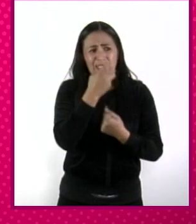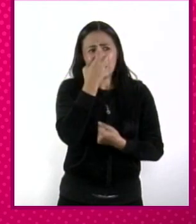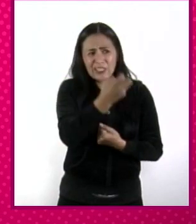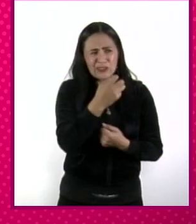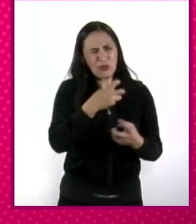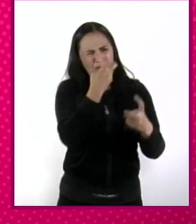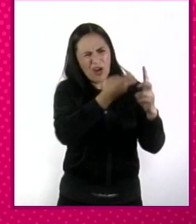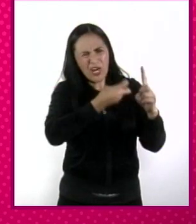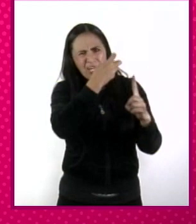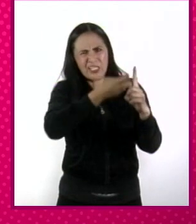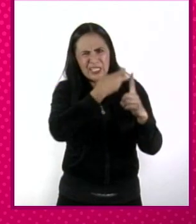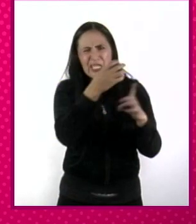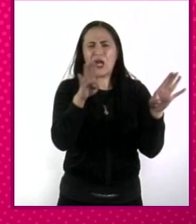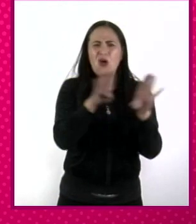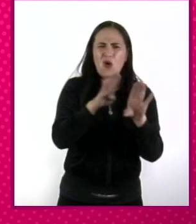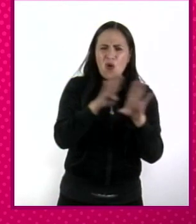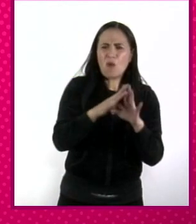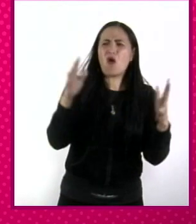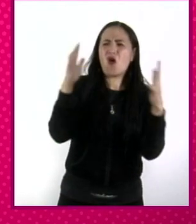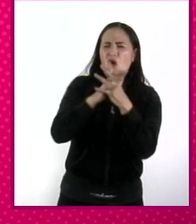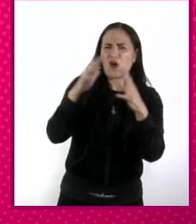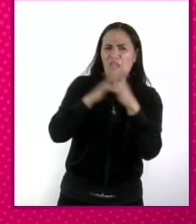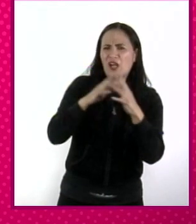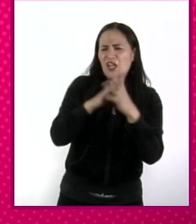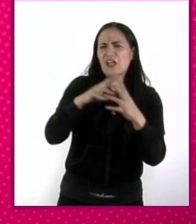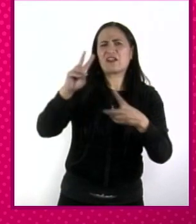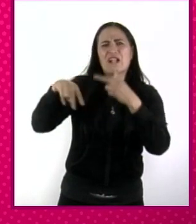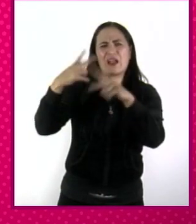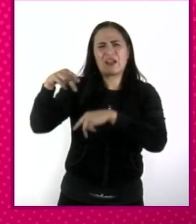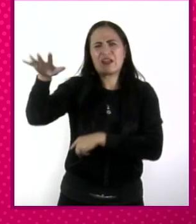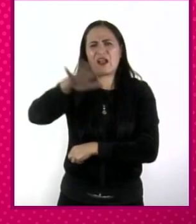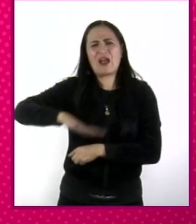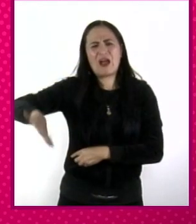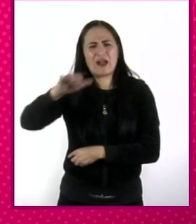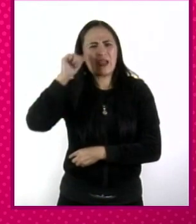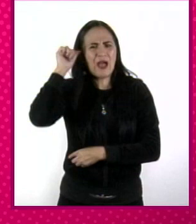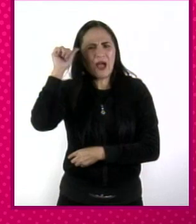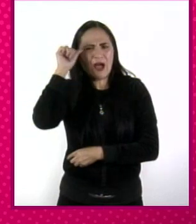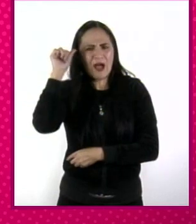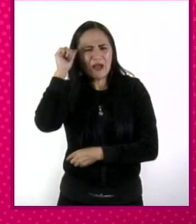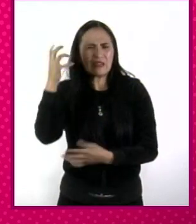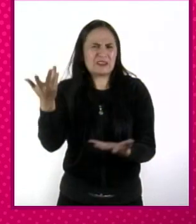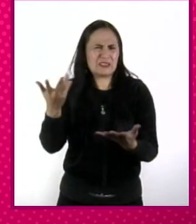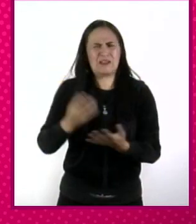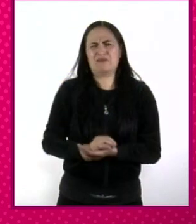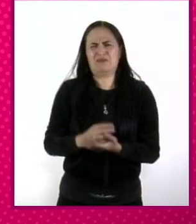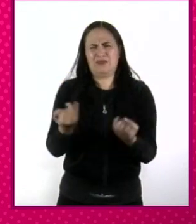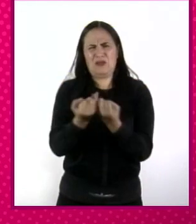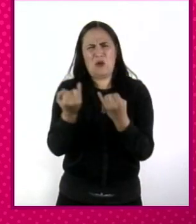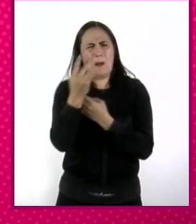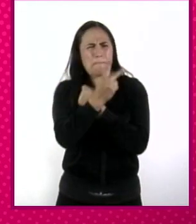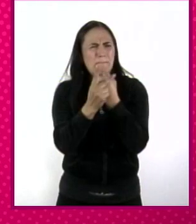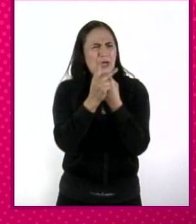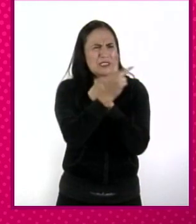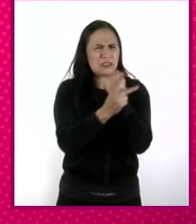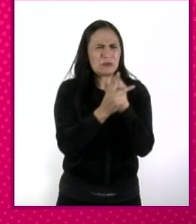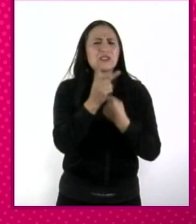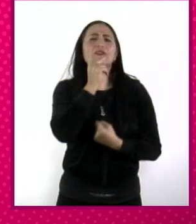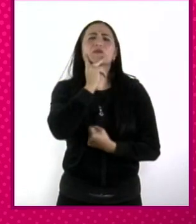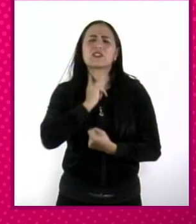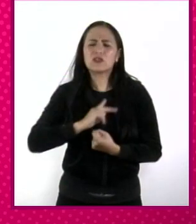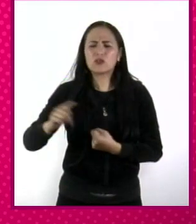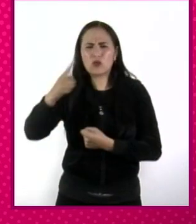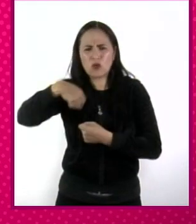ido a la guerra en Asia y en otras partes del mundo. Muchos países productores de petróleo se